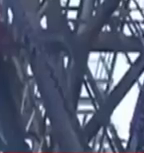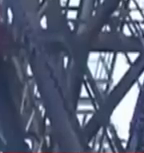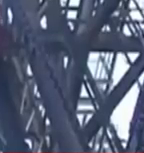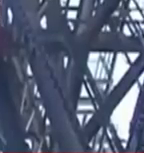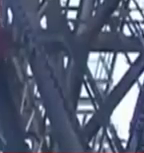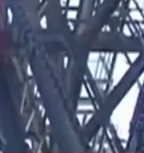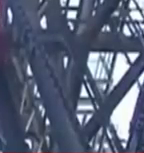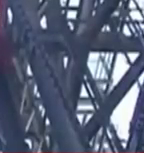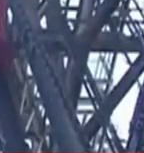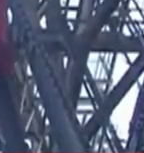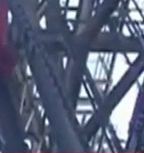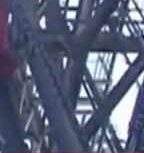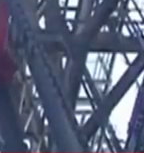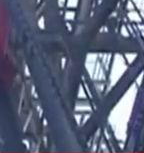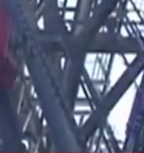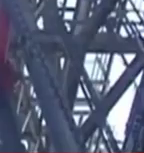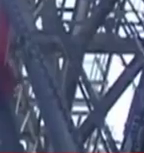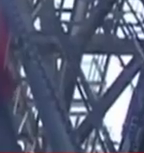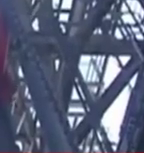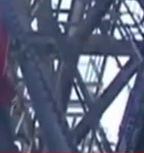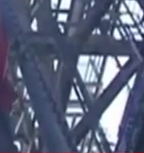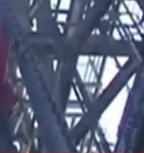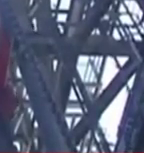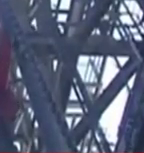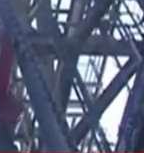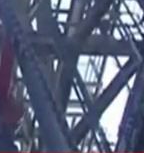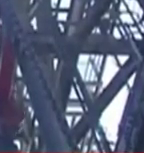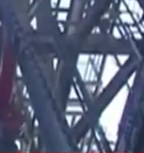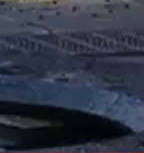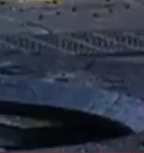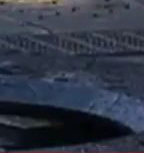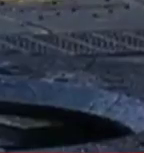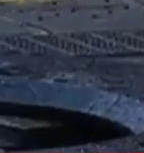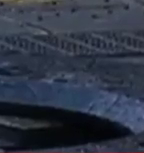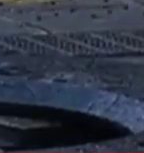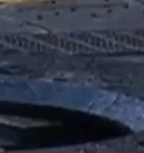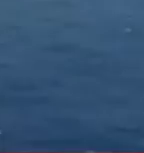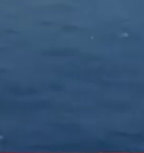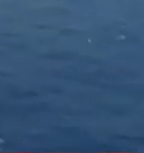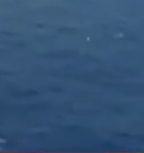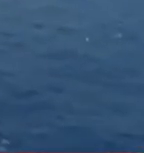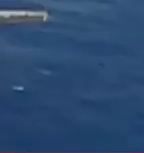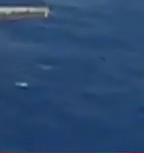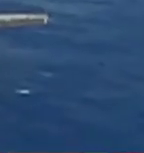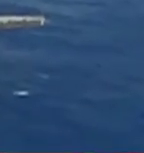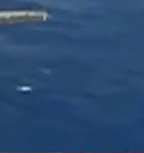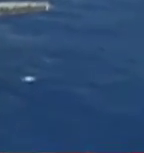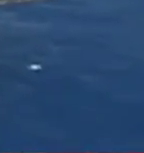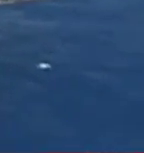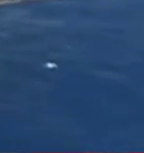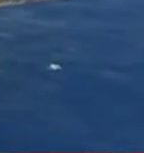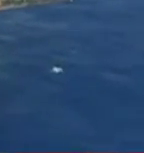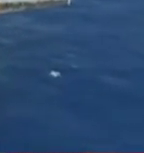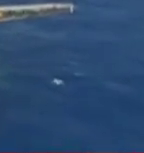en asociación, pues bueno, vamos a estar compartiendo los riesgos técnicos y financieros que